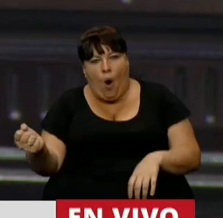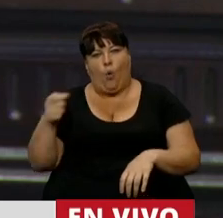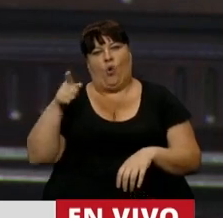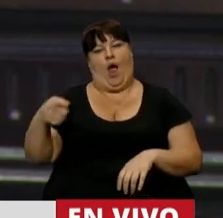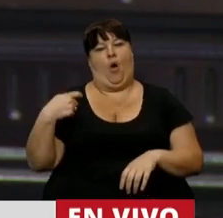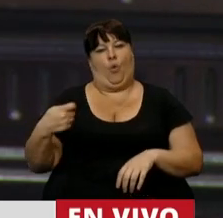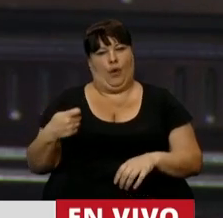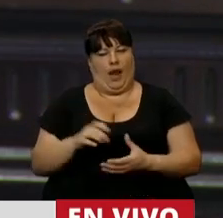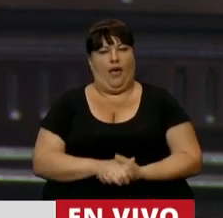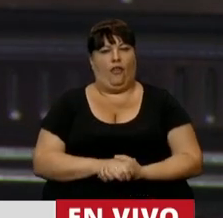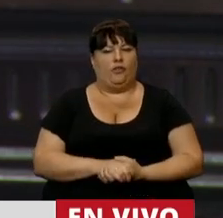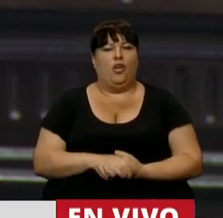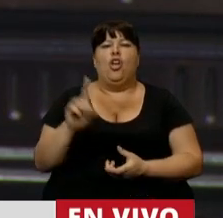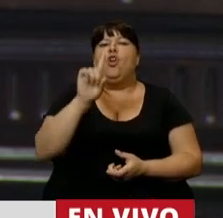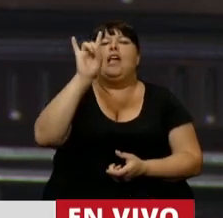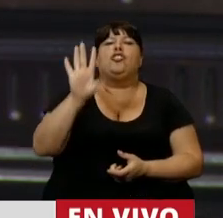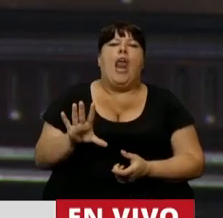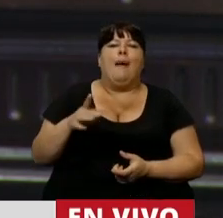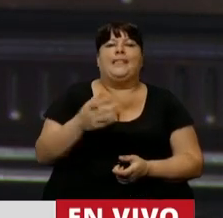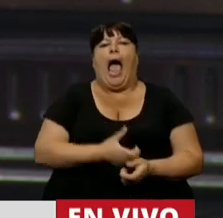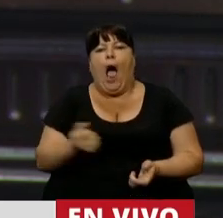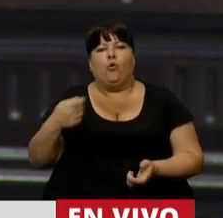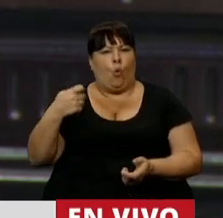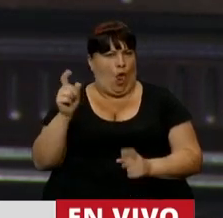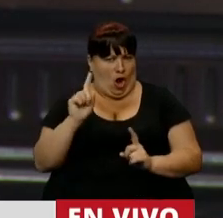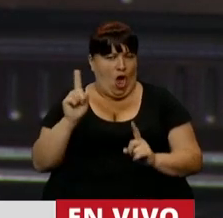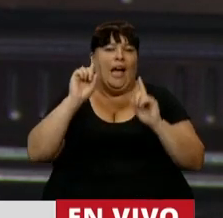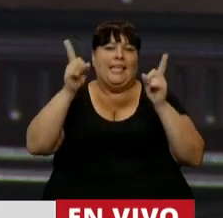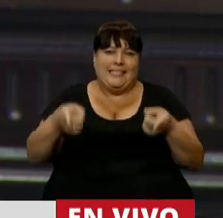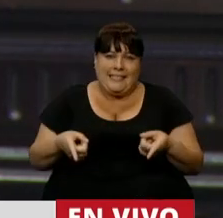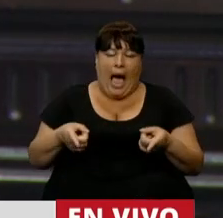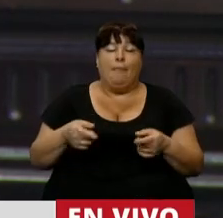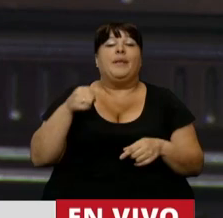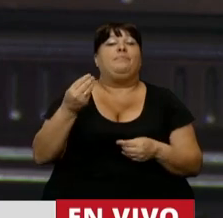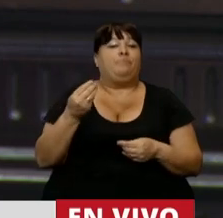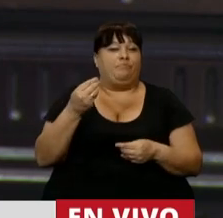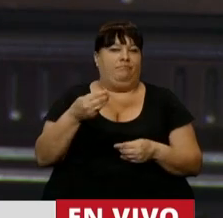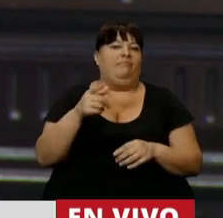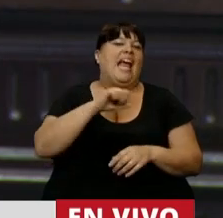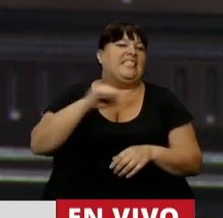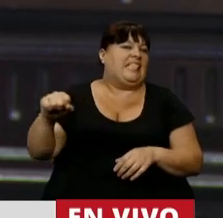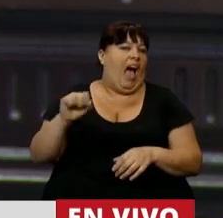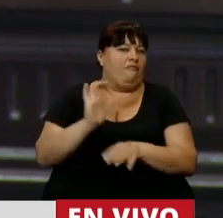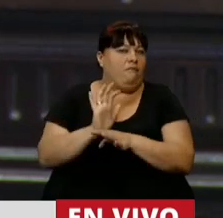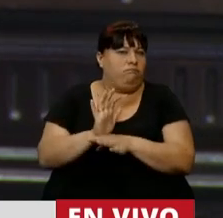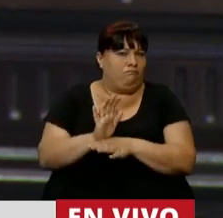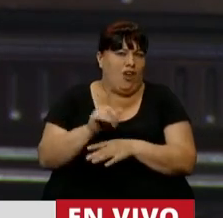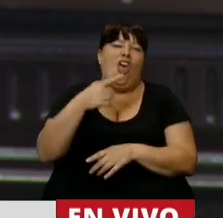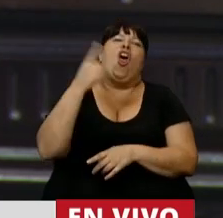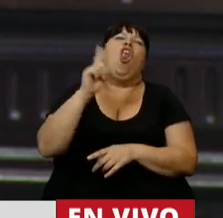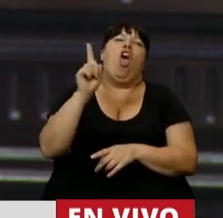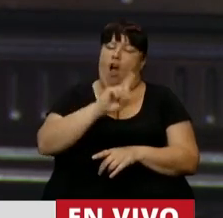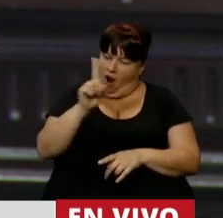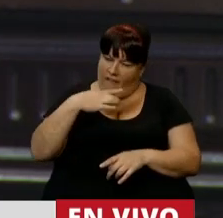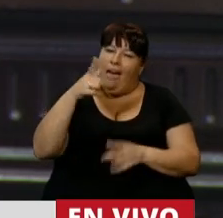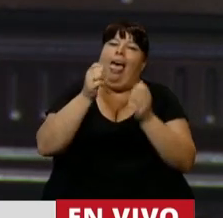los jubilados. Y no solo ajusta a los jubilados, también estamos frente a una estafa. No lo nieguen,